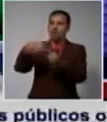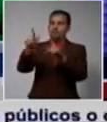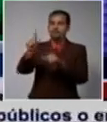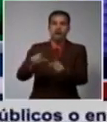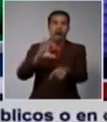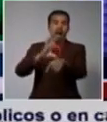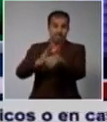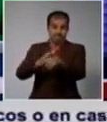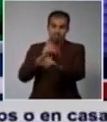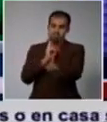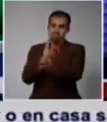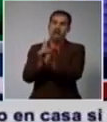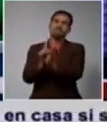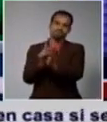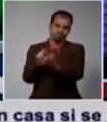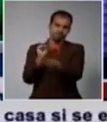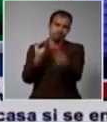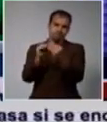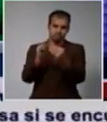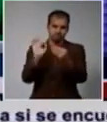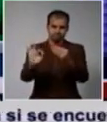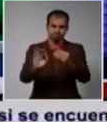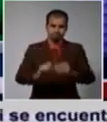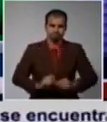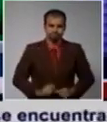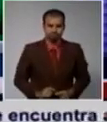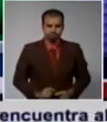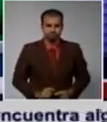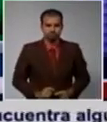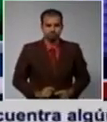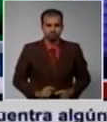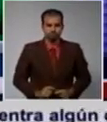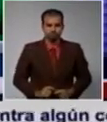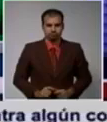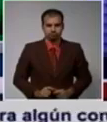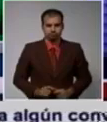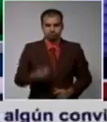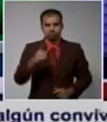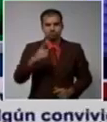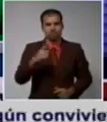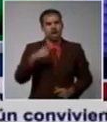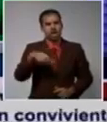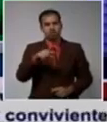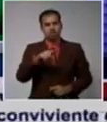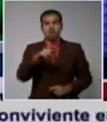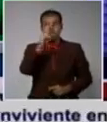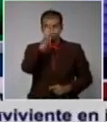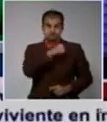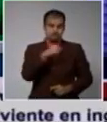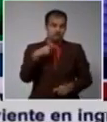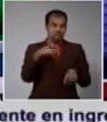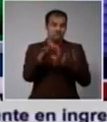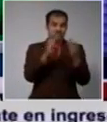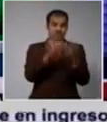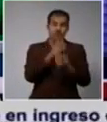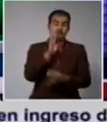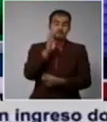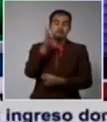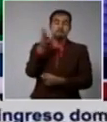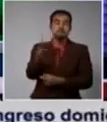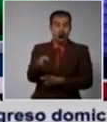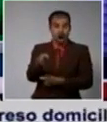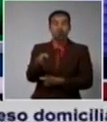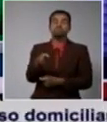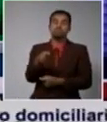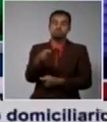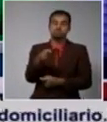diagnosticado previamente, que fue inicialmente identificada por su médico de familia durante la